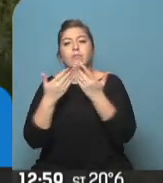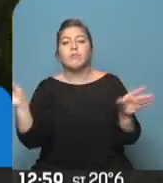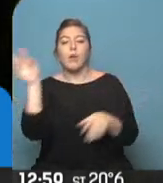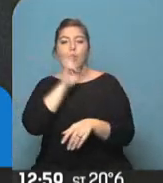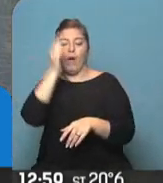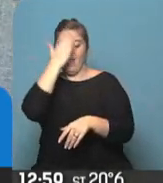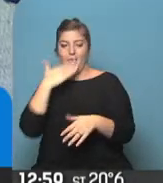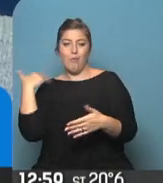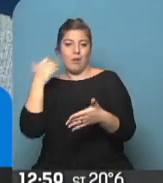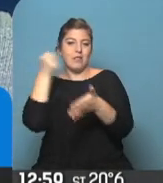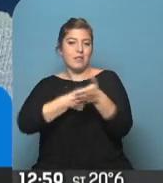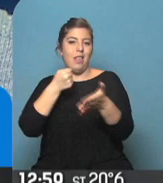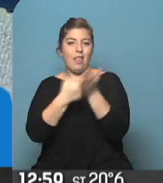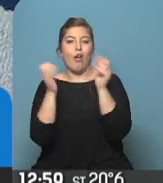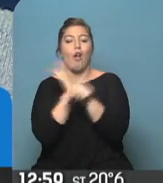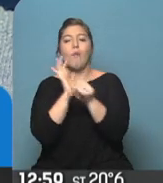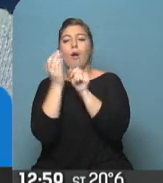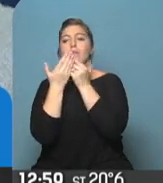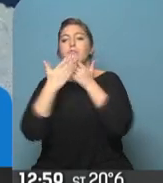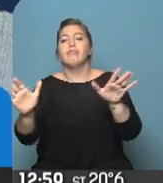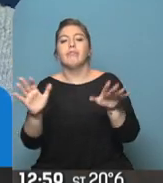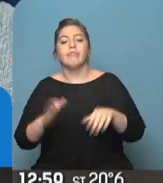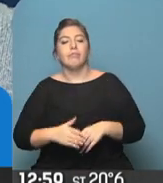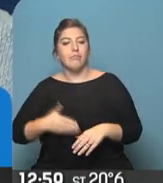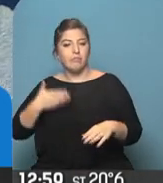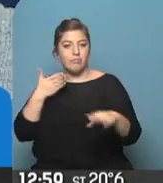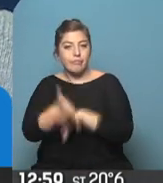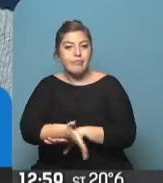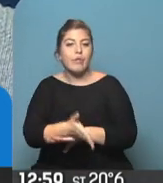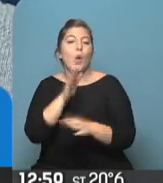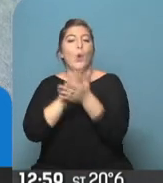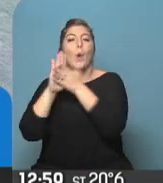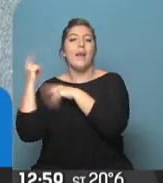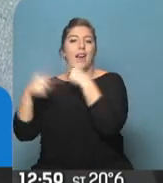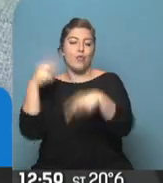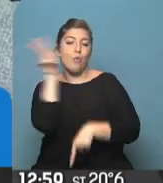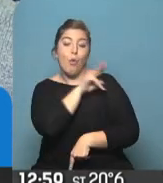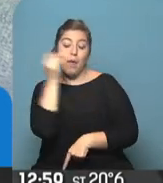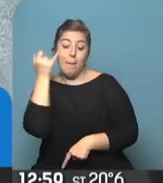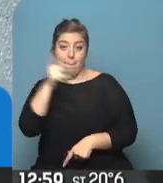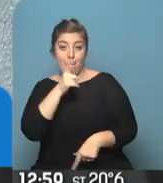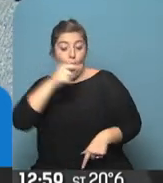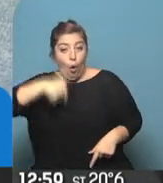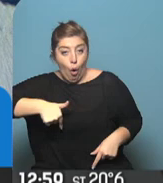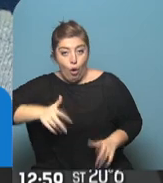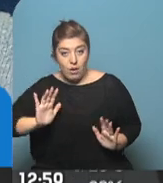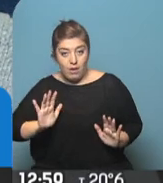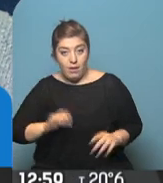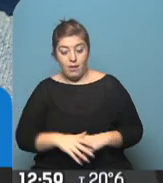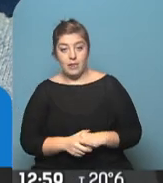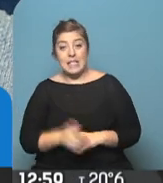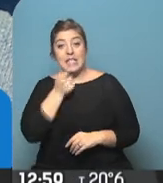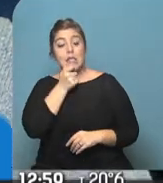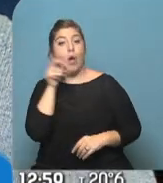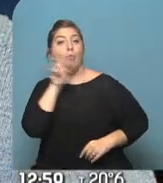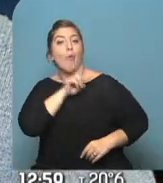de atrás digamos es una de esas mujeres que abrió paso a las nuevas generaciones y yo creo que hoy digamos sí si